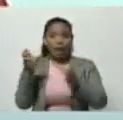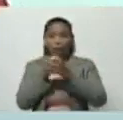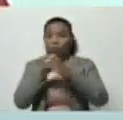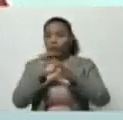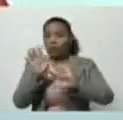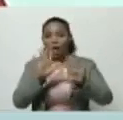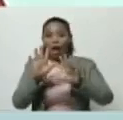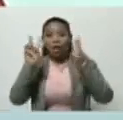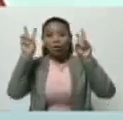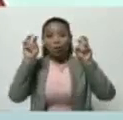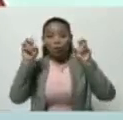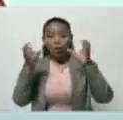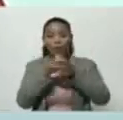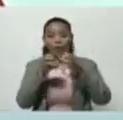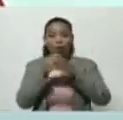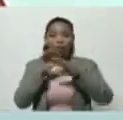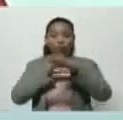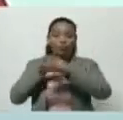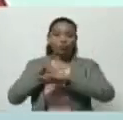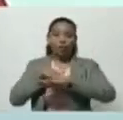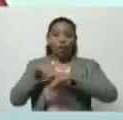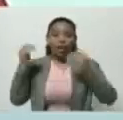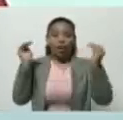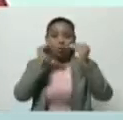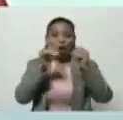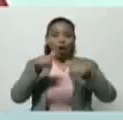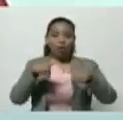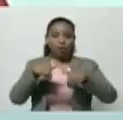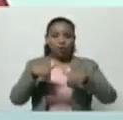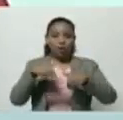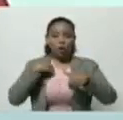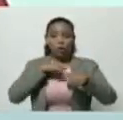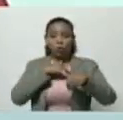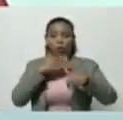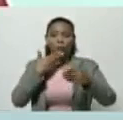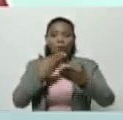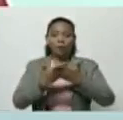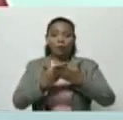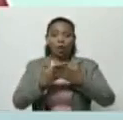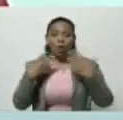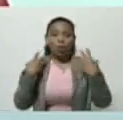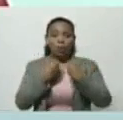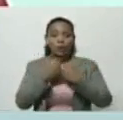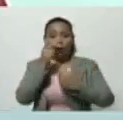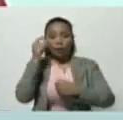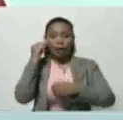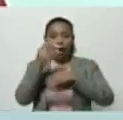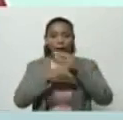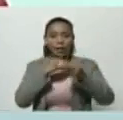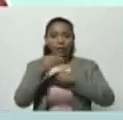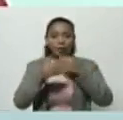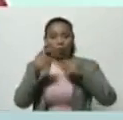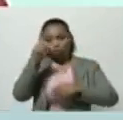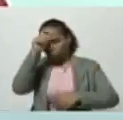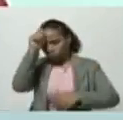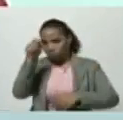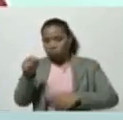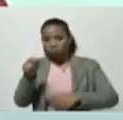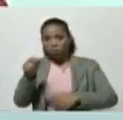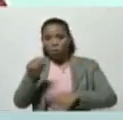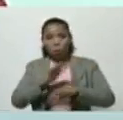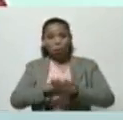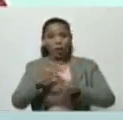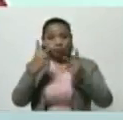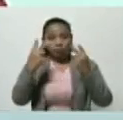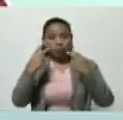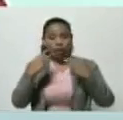ya hay un nuevo equipo que es el que convoca. Igual aquí, nosotros le hemos pedido a los compañeros y les hacemos además un reconocimiento, porque fíjate